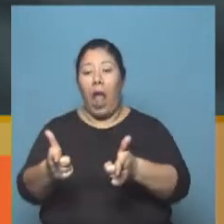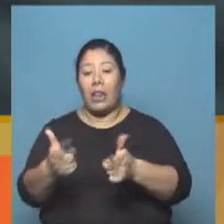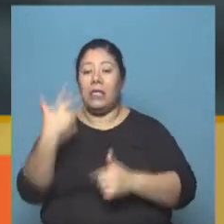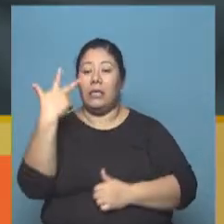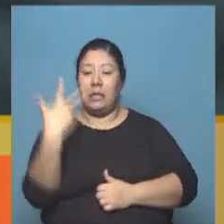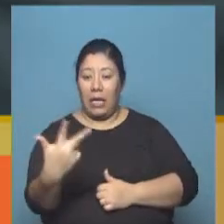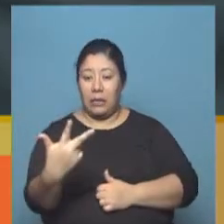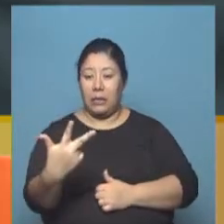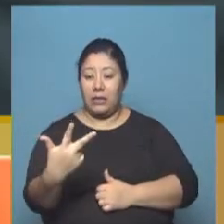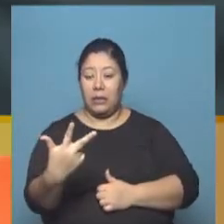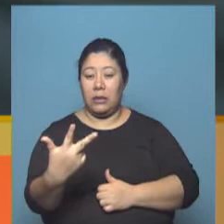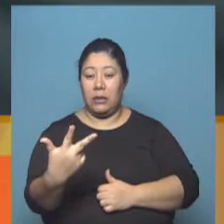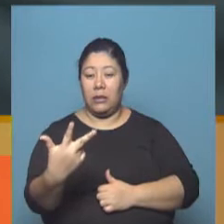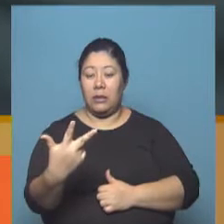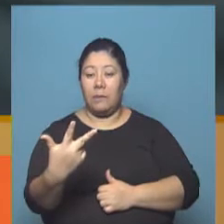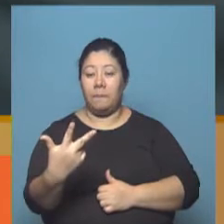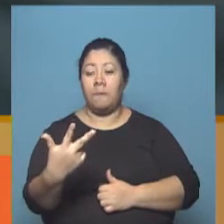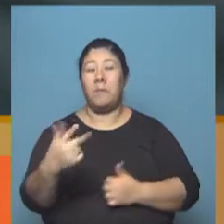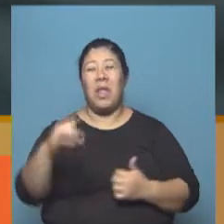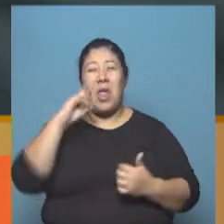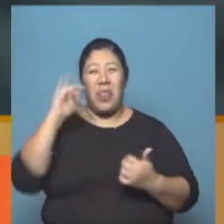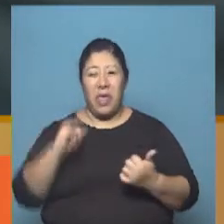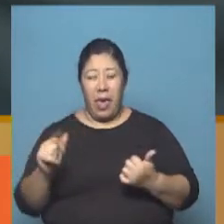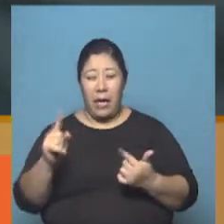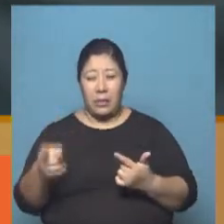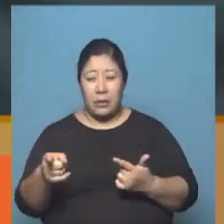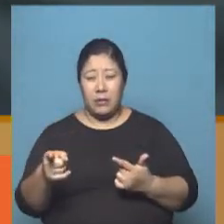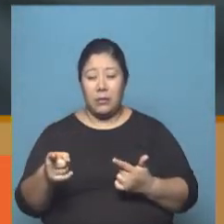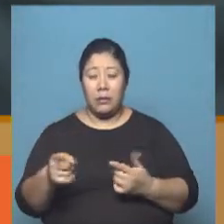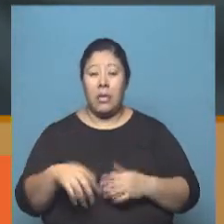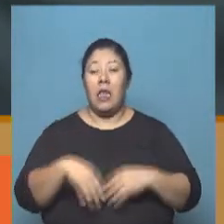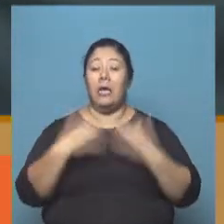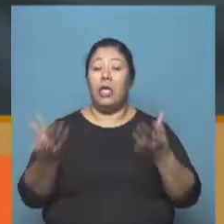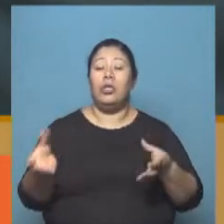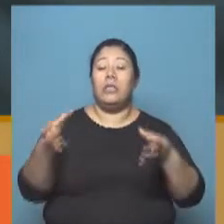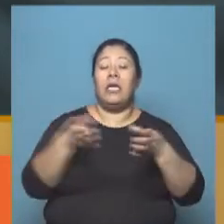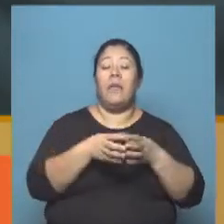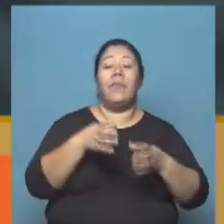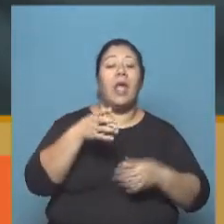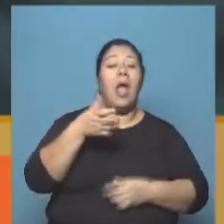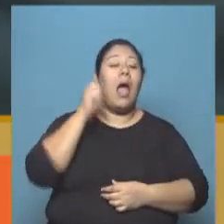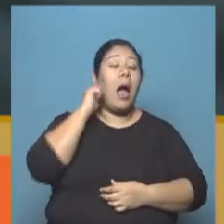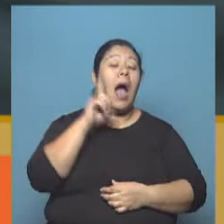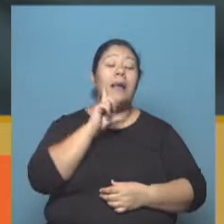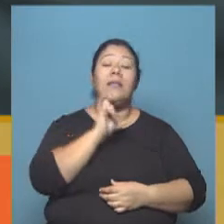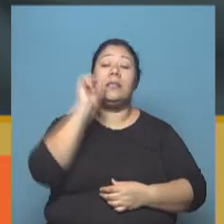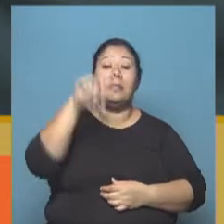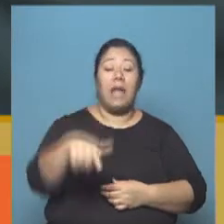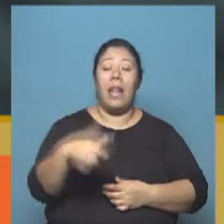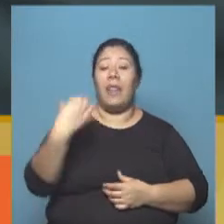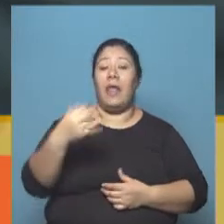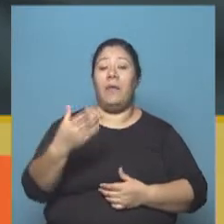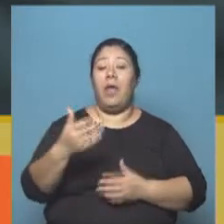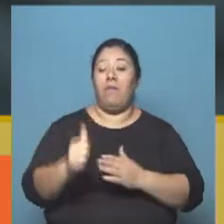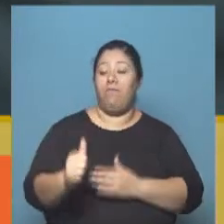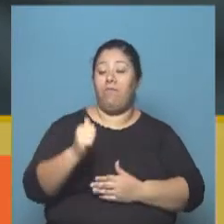2 interiores y 1 contención que era Díaz, lo cual nos obligó a retrasar a Augusto a la altura de Javier y poner a Ever por delante